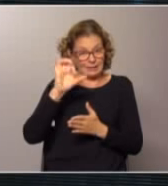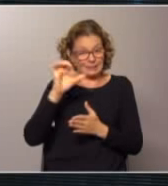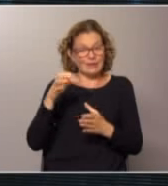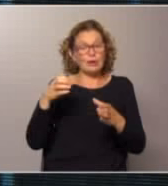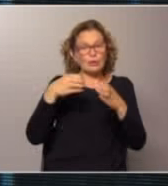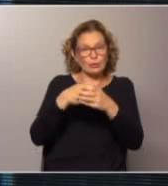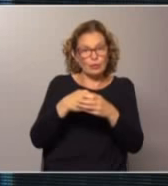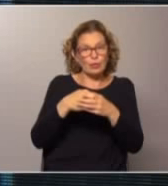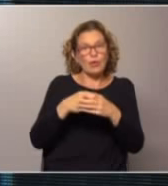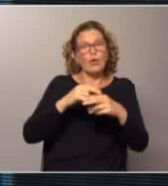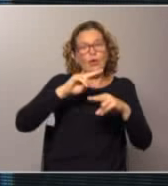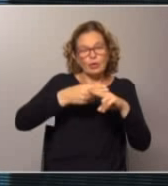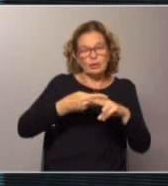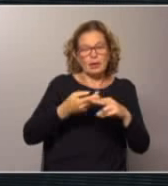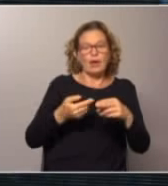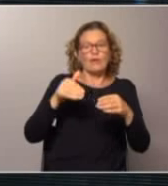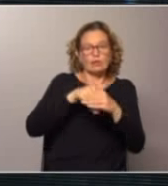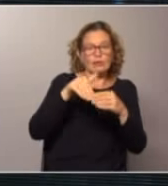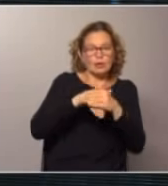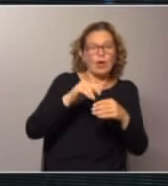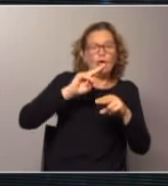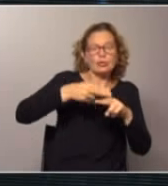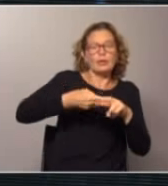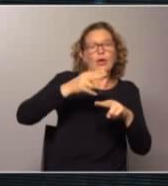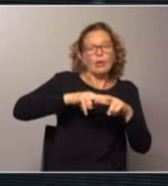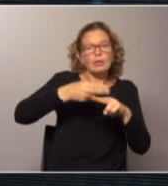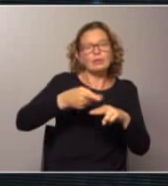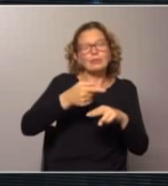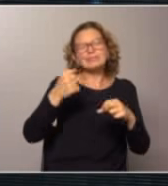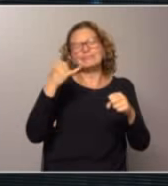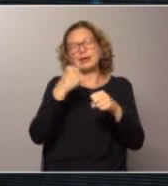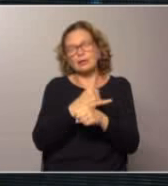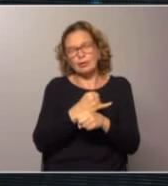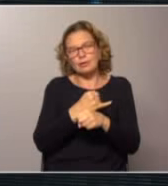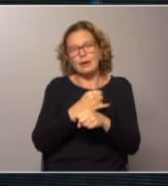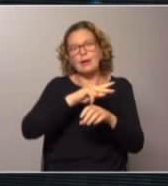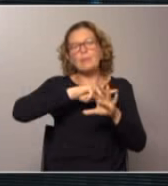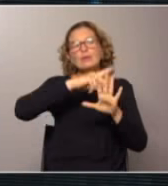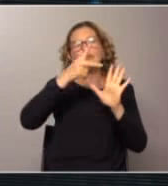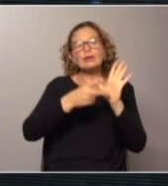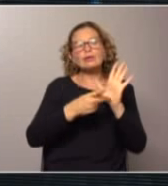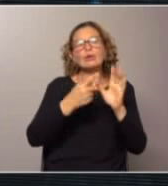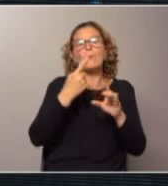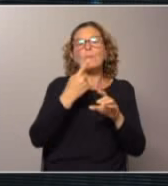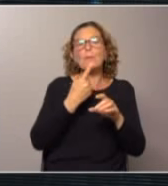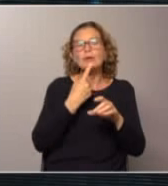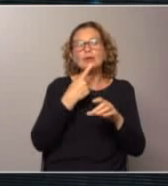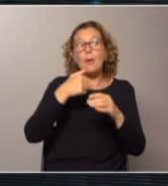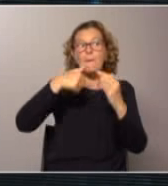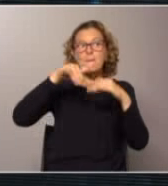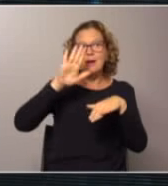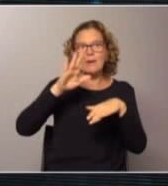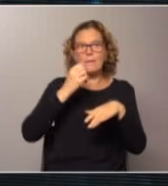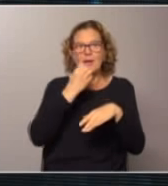insistir con una re-reelección de evo morales se demostró que valía más el proyecto político que durante largos entonces